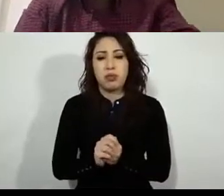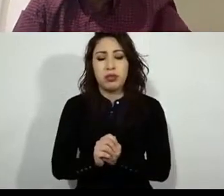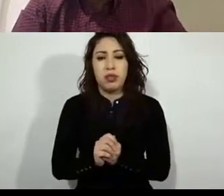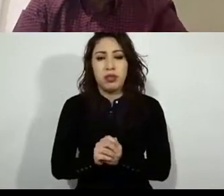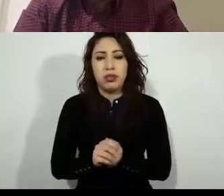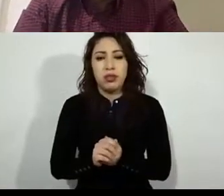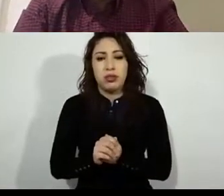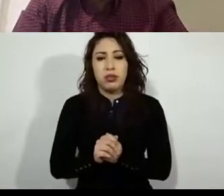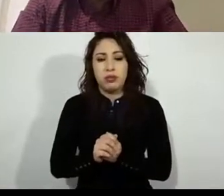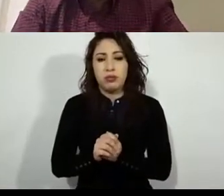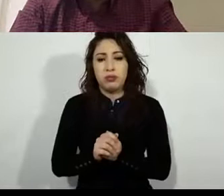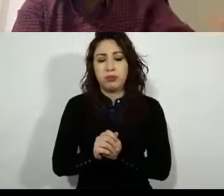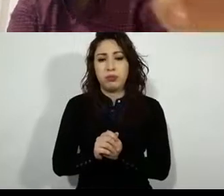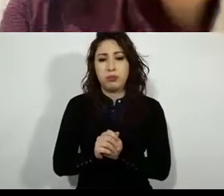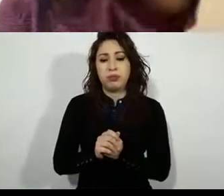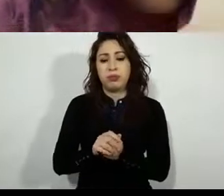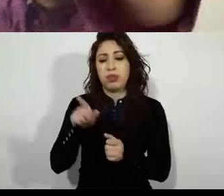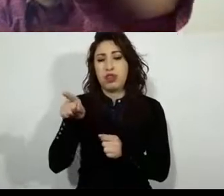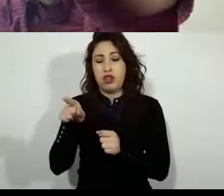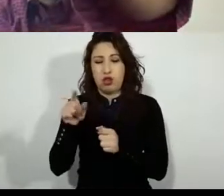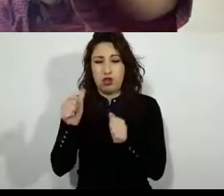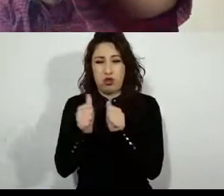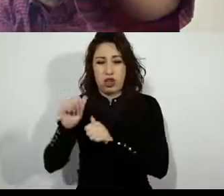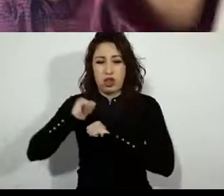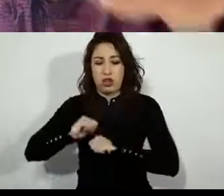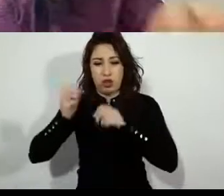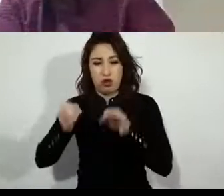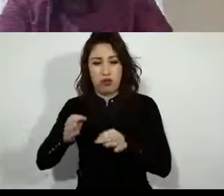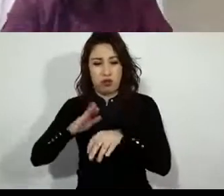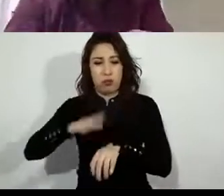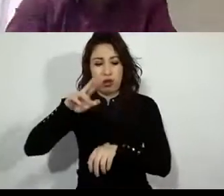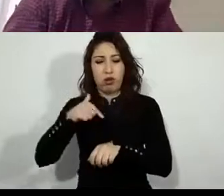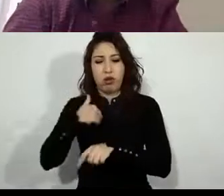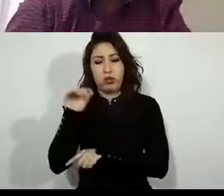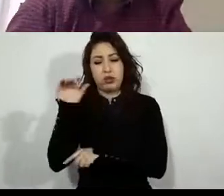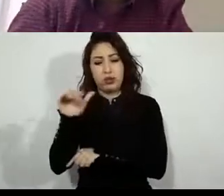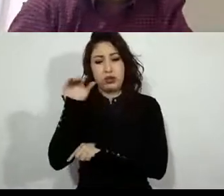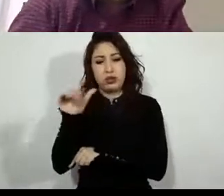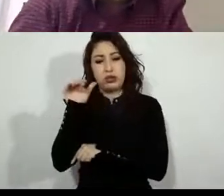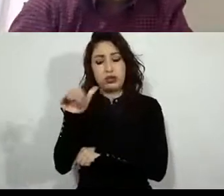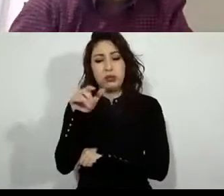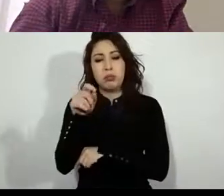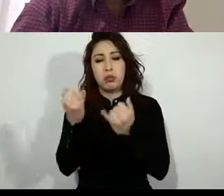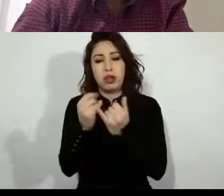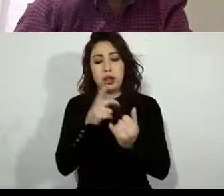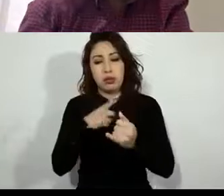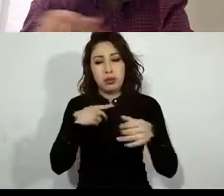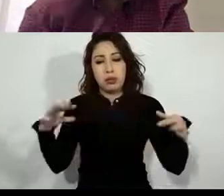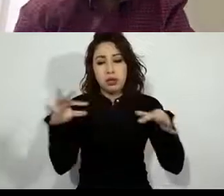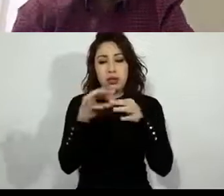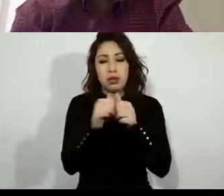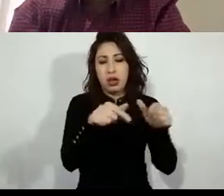conocer con el área de la Oficialía Mayor y que también corresponden al área de tesorería. ¿Nos